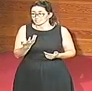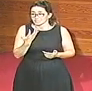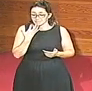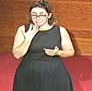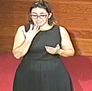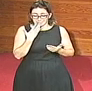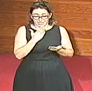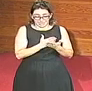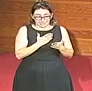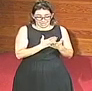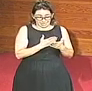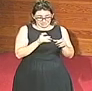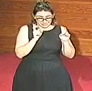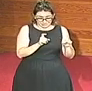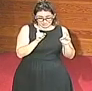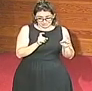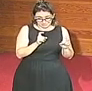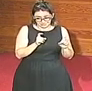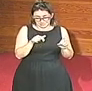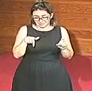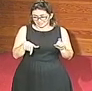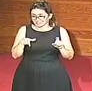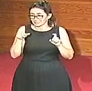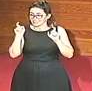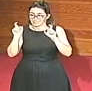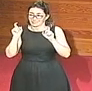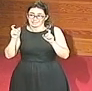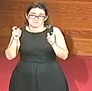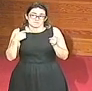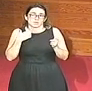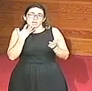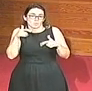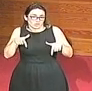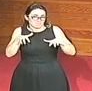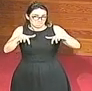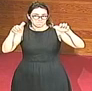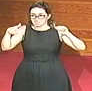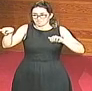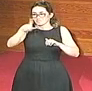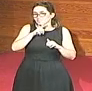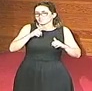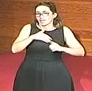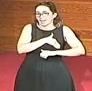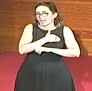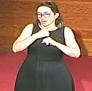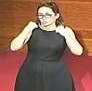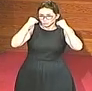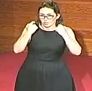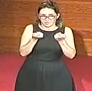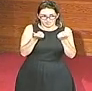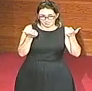qué día empiezan aquí, pero yo aquí no veo muchos estudiantes. Es decir, esto pues parece que no interesa.